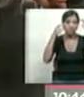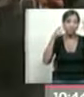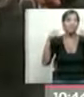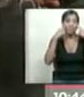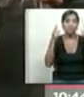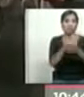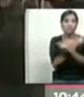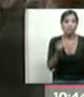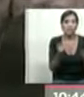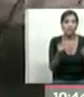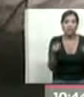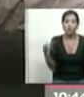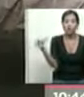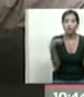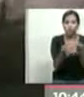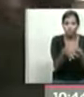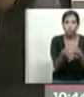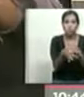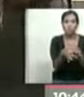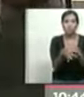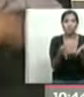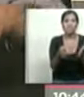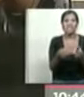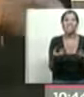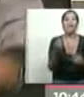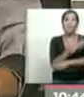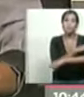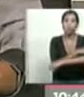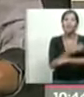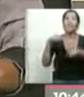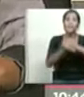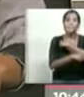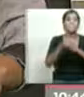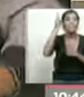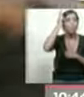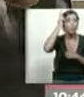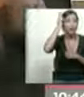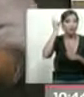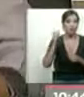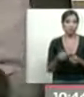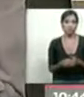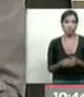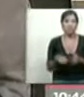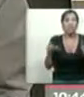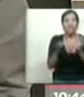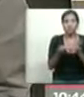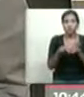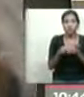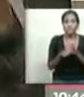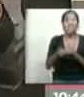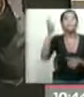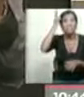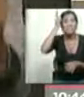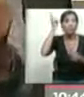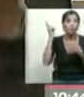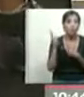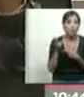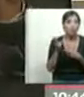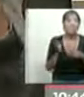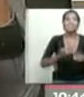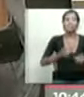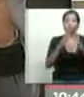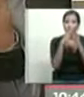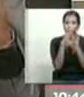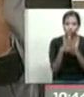una pugna deleznable de la derecha interna peruana. Las mafias. En donde en Perú casi todos